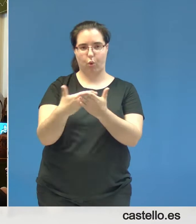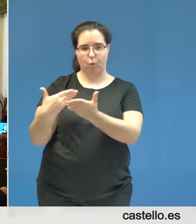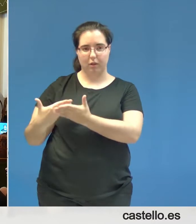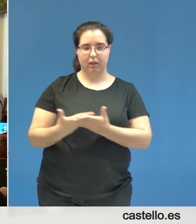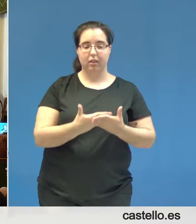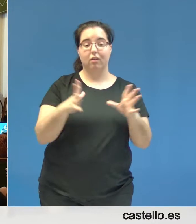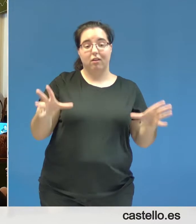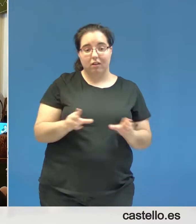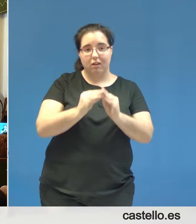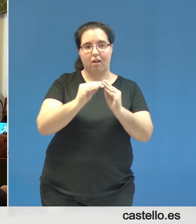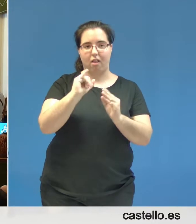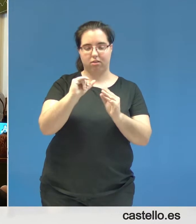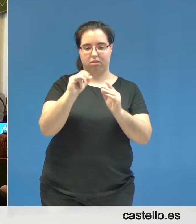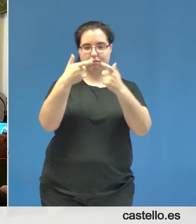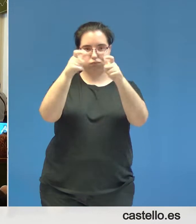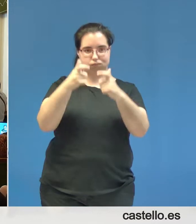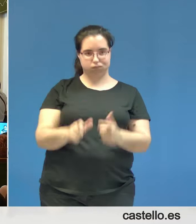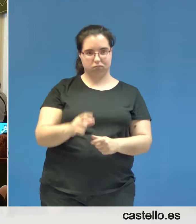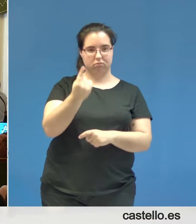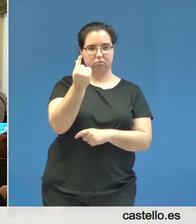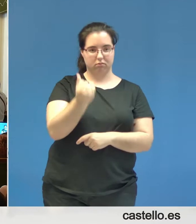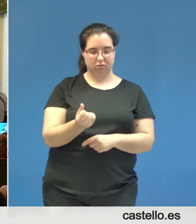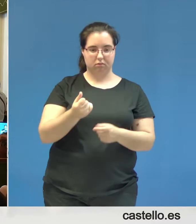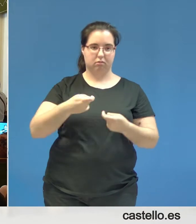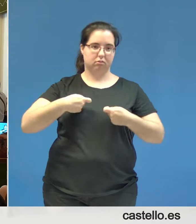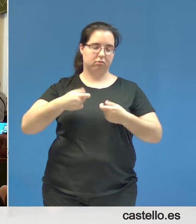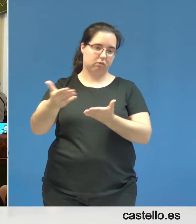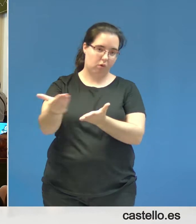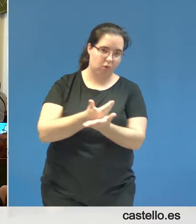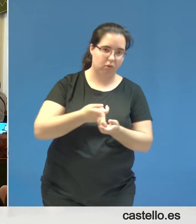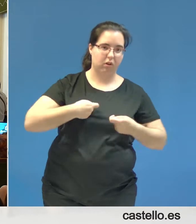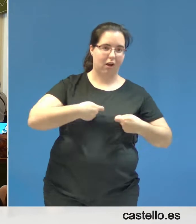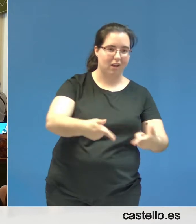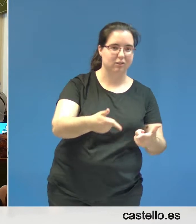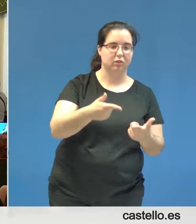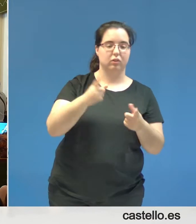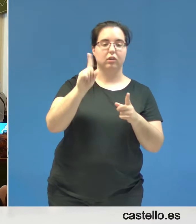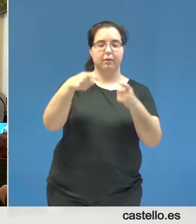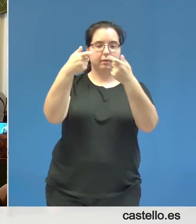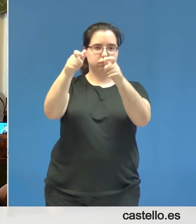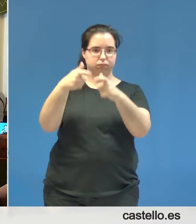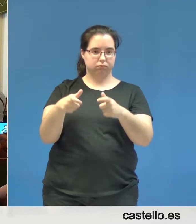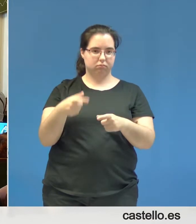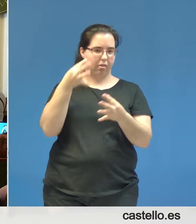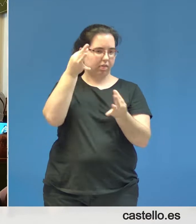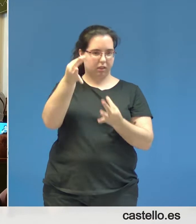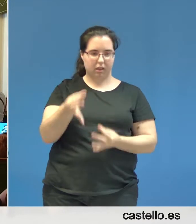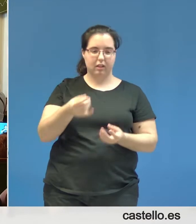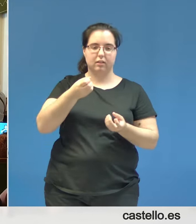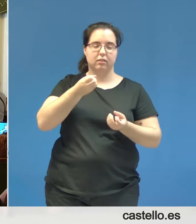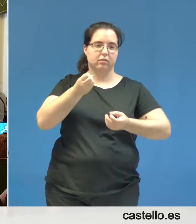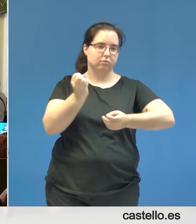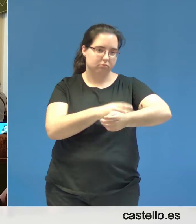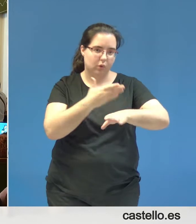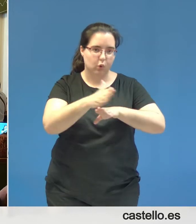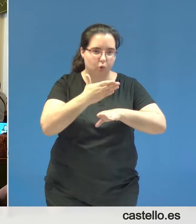la clasificación económica, los desgloses de los ingresos corrientes de capital y financiero, el desglose de gastos corrientes, operaciones de tesorería, el remanente de